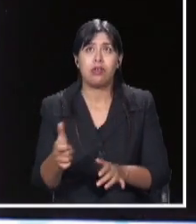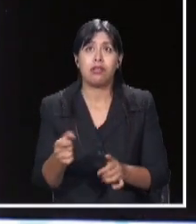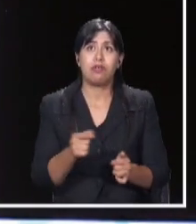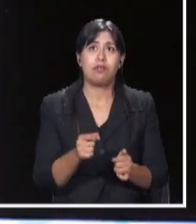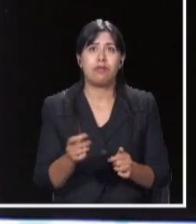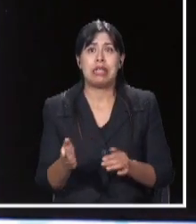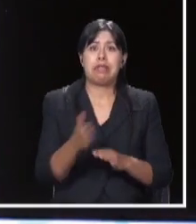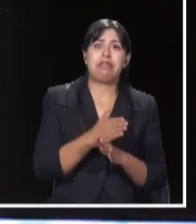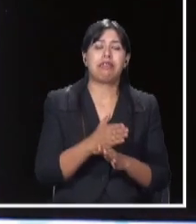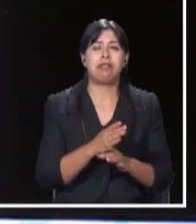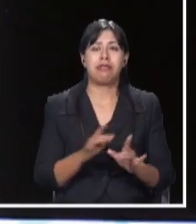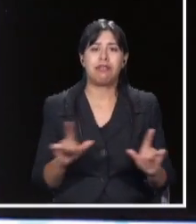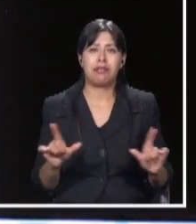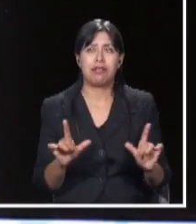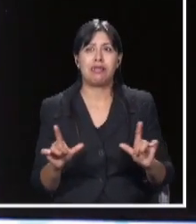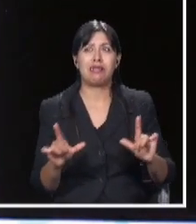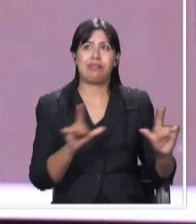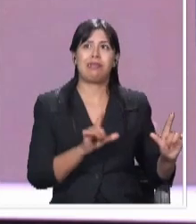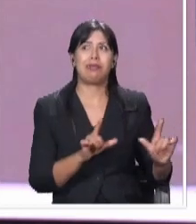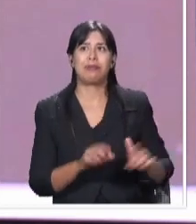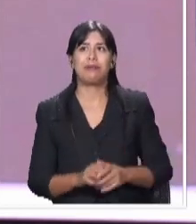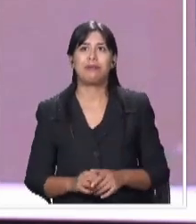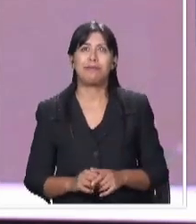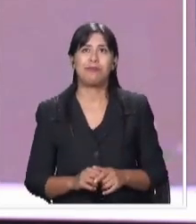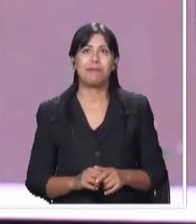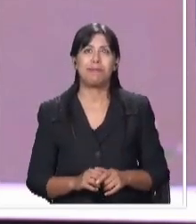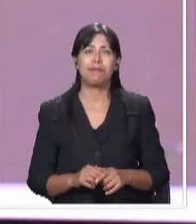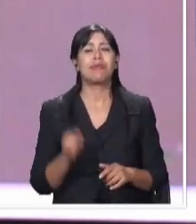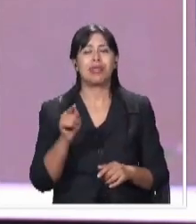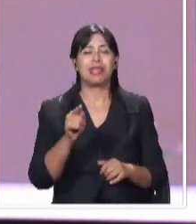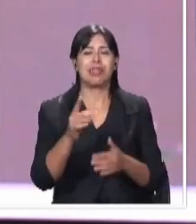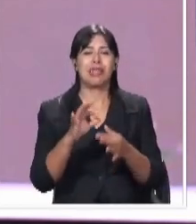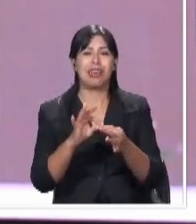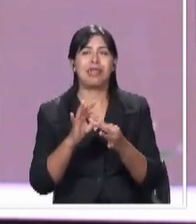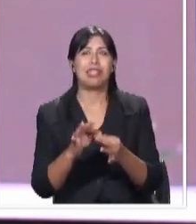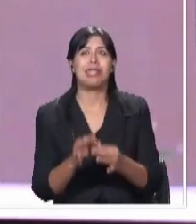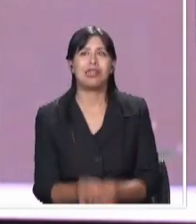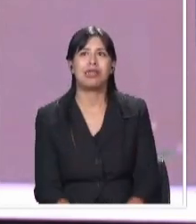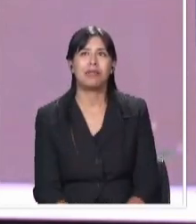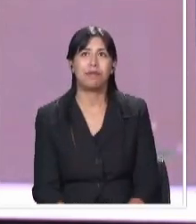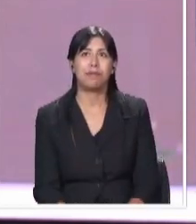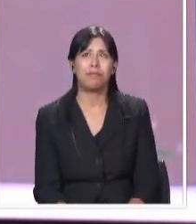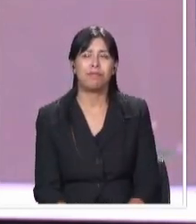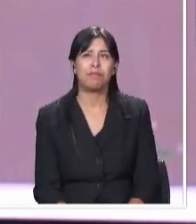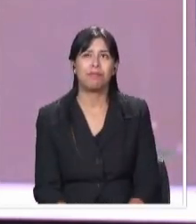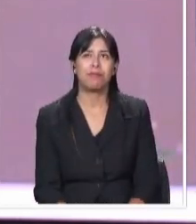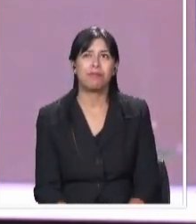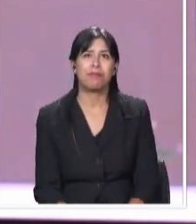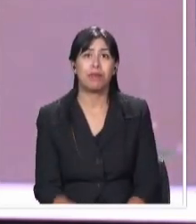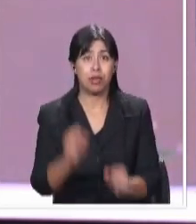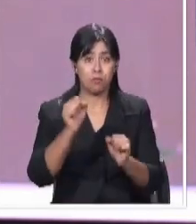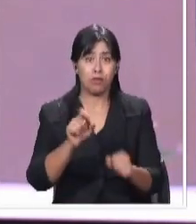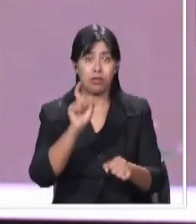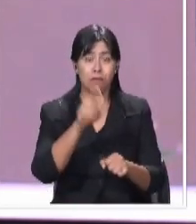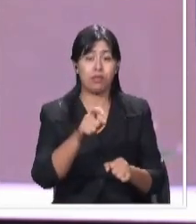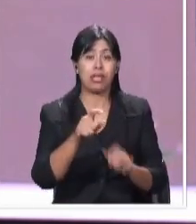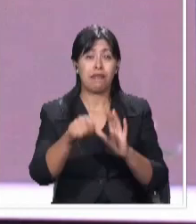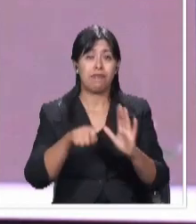Se me saltó una diapositiva. Felipe, ahí, gracias. Gracias. ¿Puedes presionar el video, por